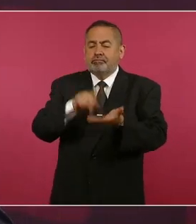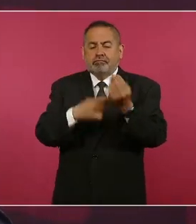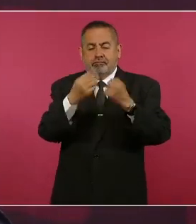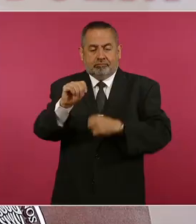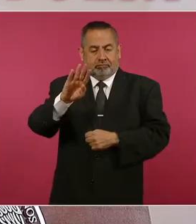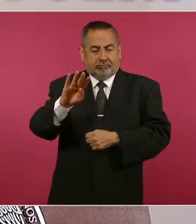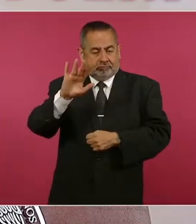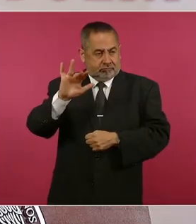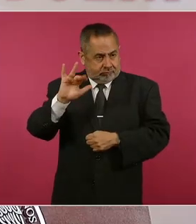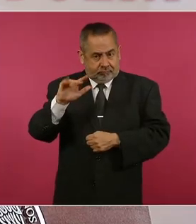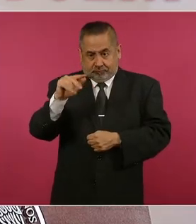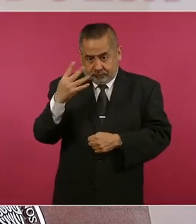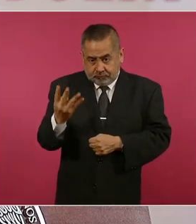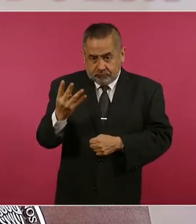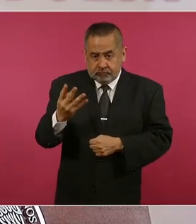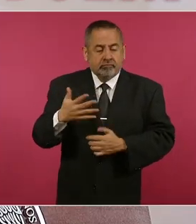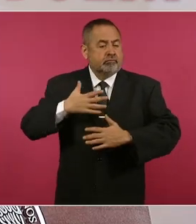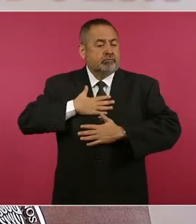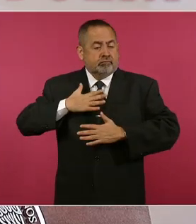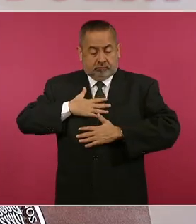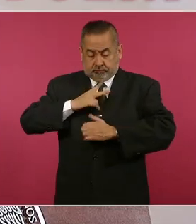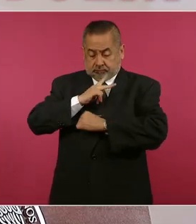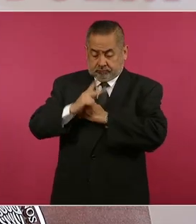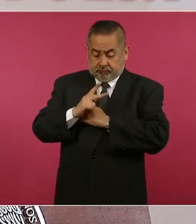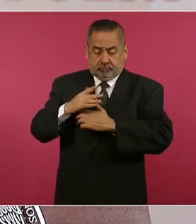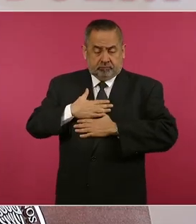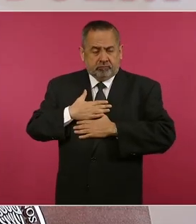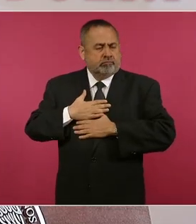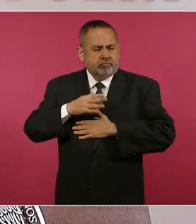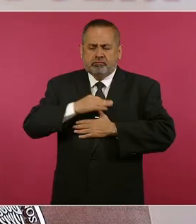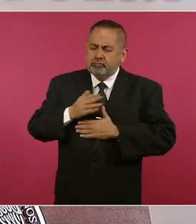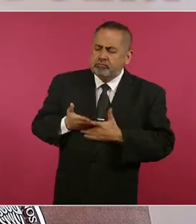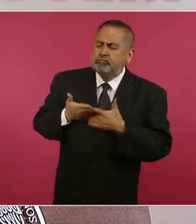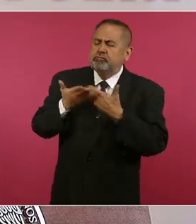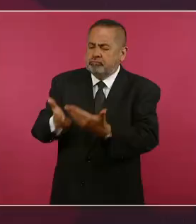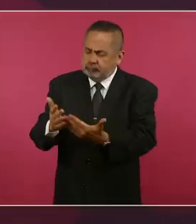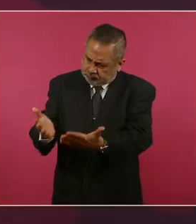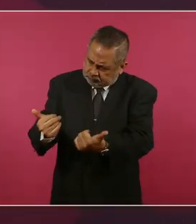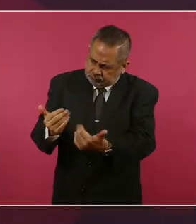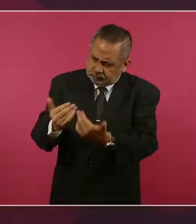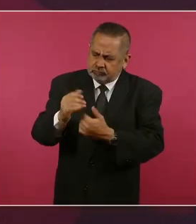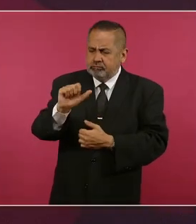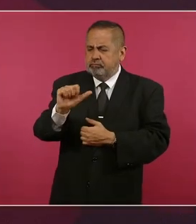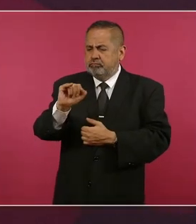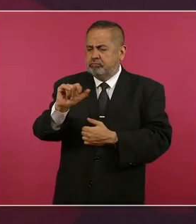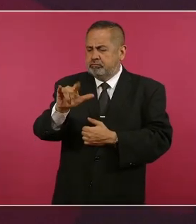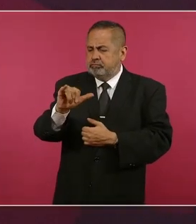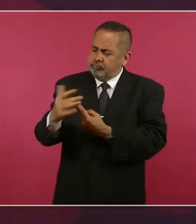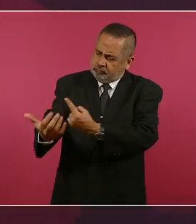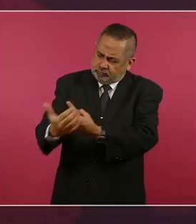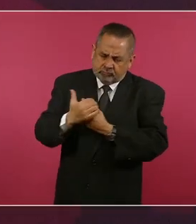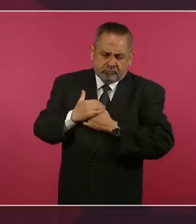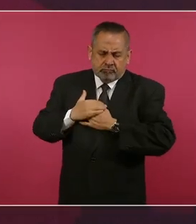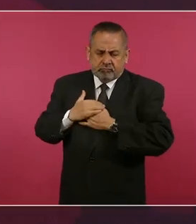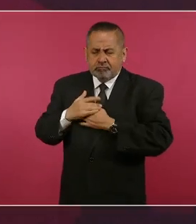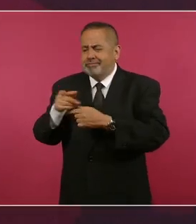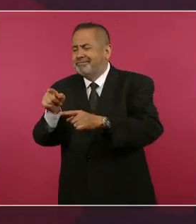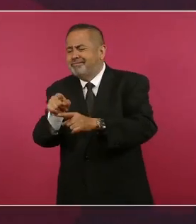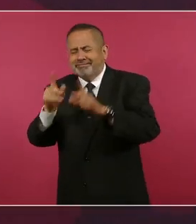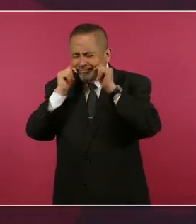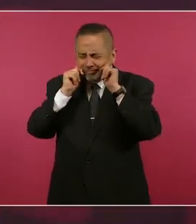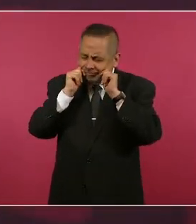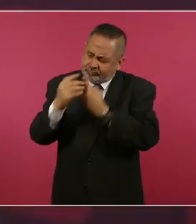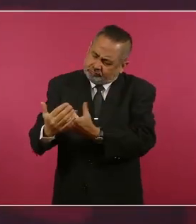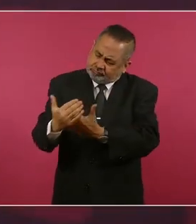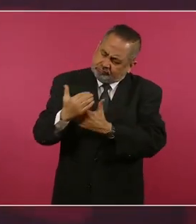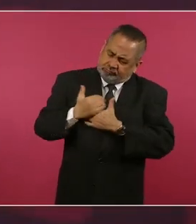reitera que no solo es derecho del país asilante otorgarlo, sino determinar la naturaleza de la acusación. A nosotros, como